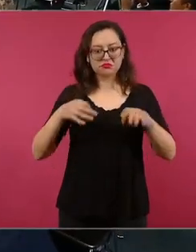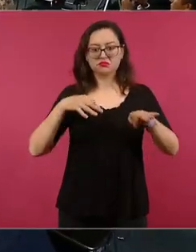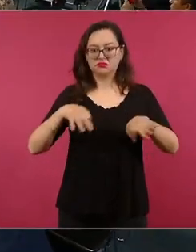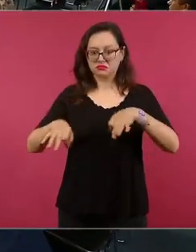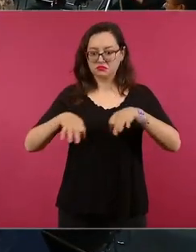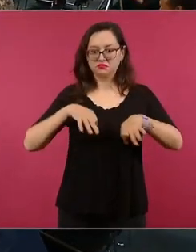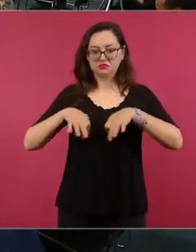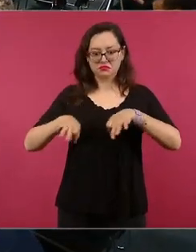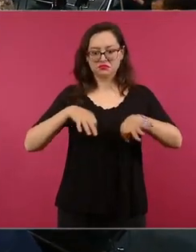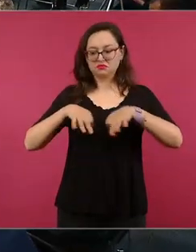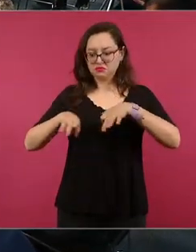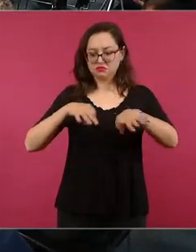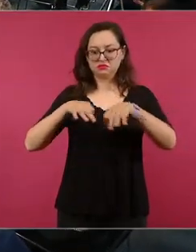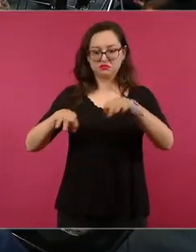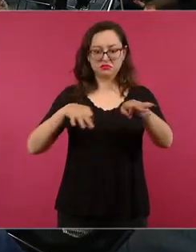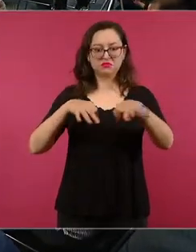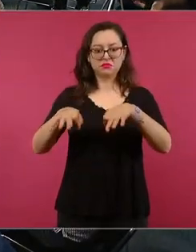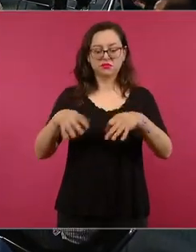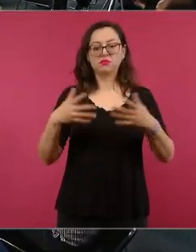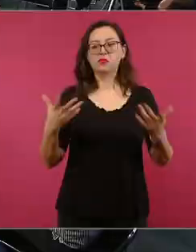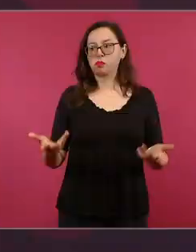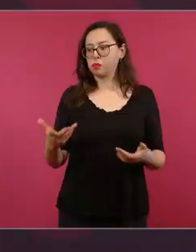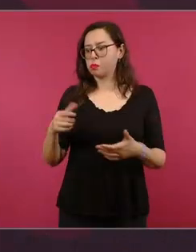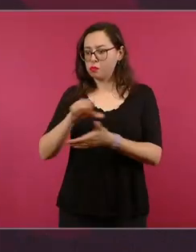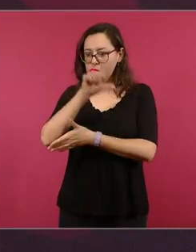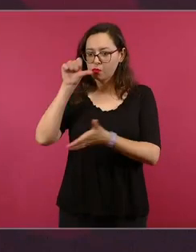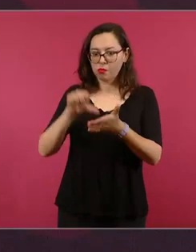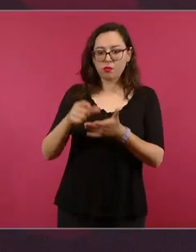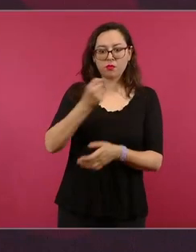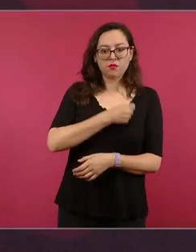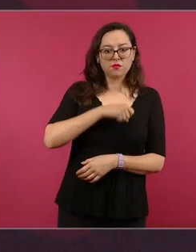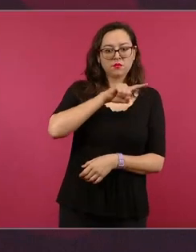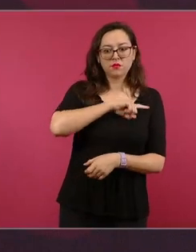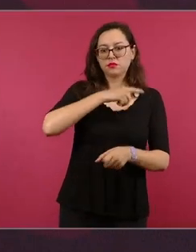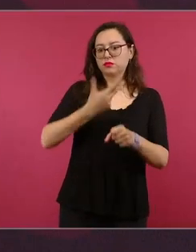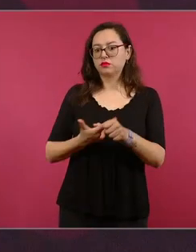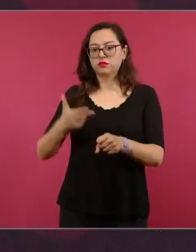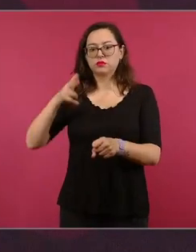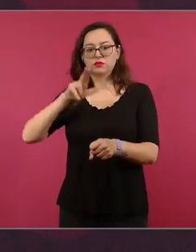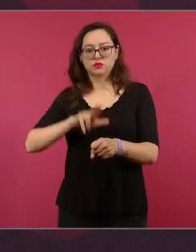a revisar el estado de los centros de salud, hospitales,